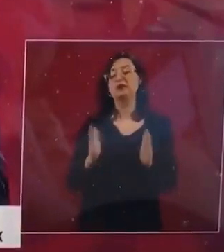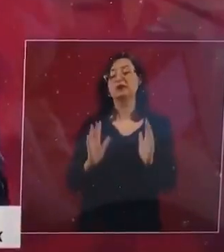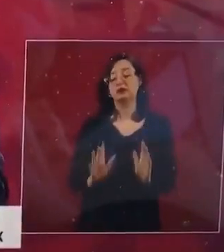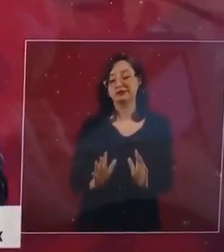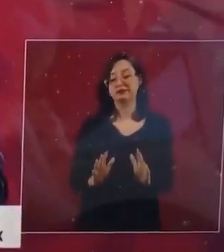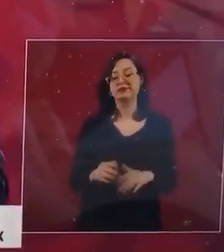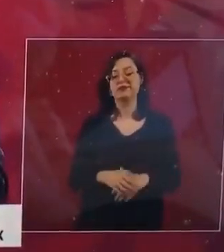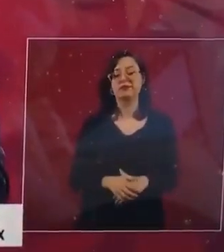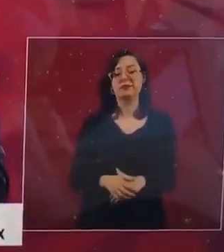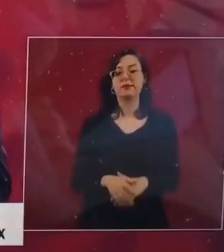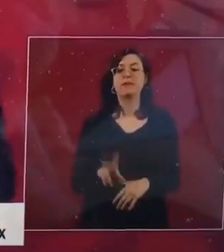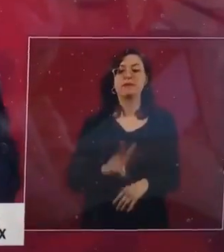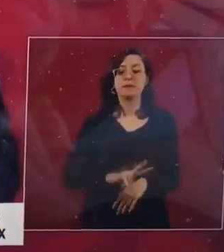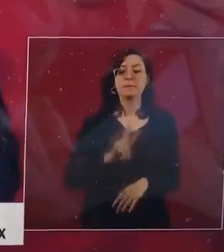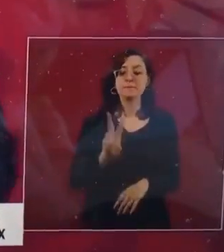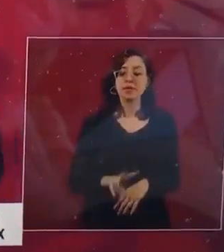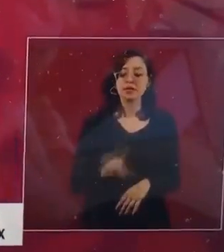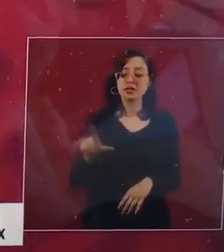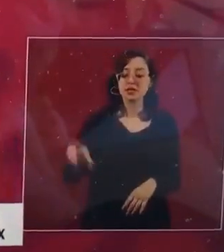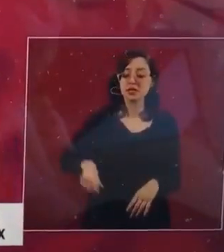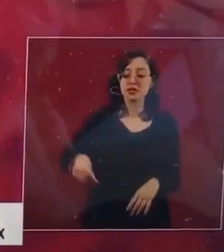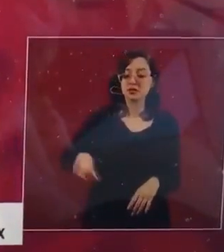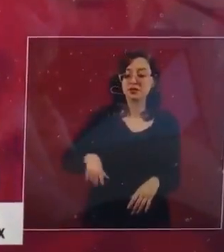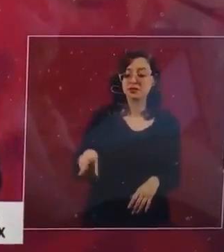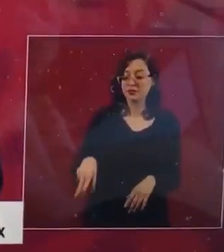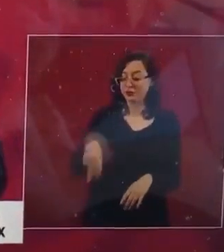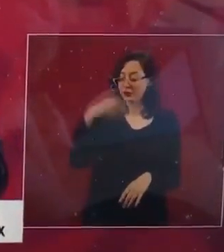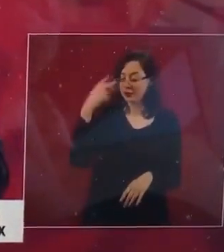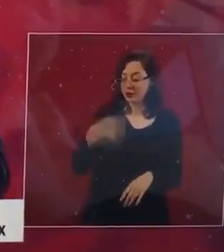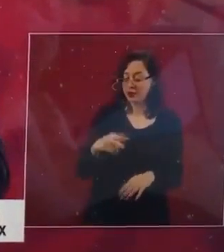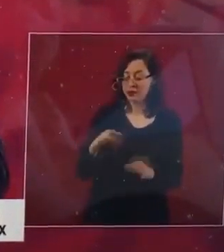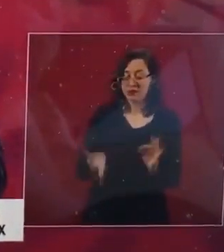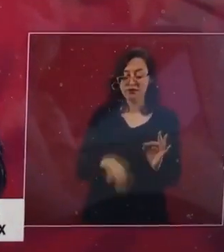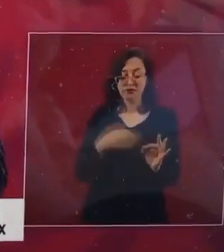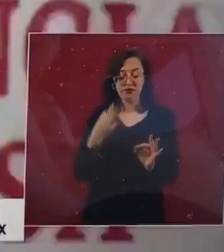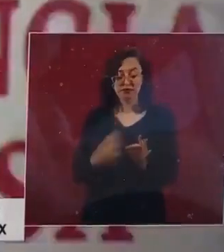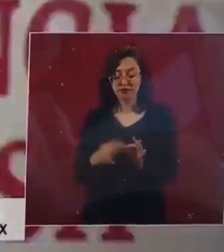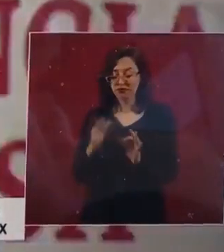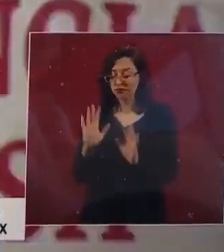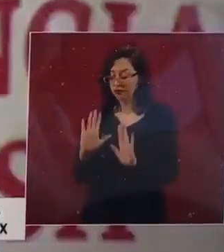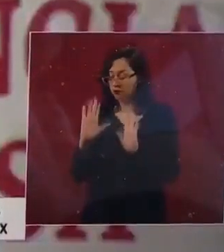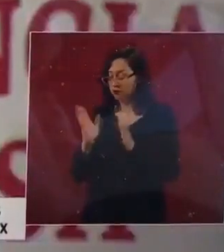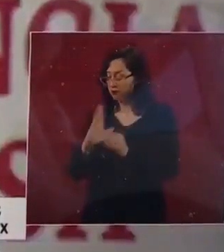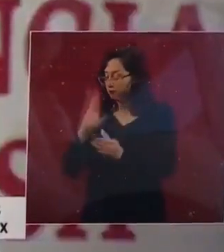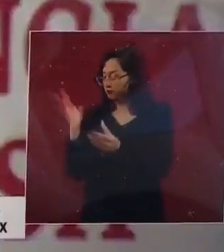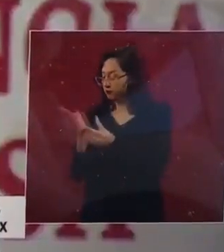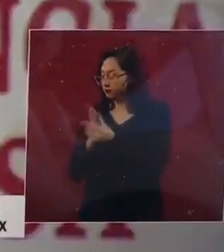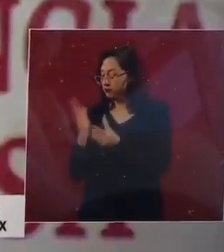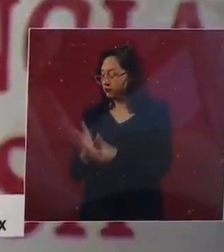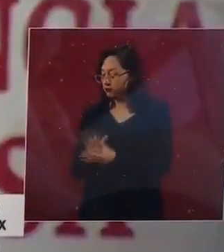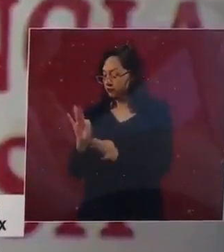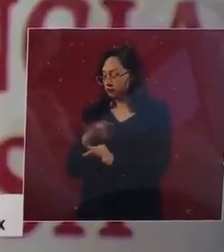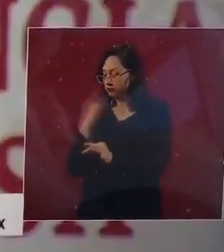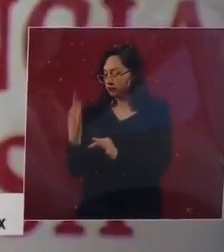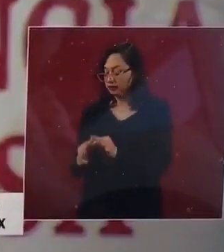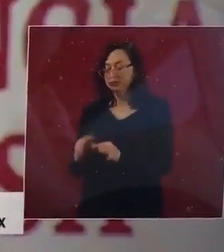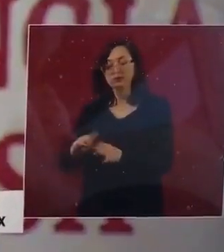de México, una vez que esto se llevó a cabo, planteó en diversas ocasiones al gobierno de los Estados Unidos,